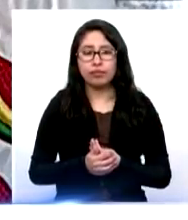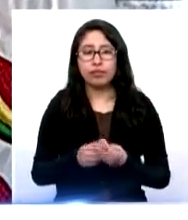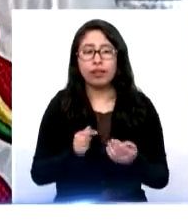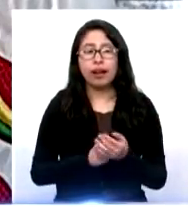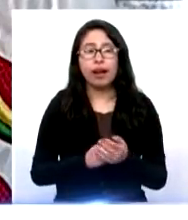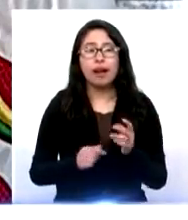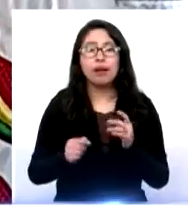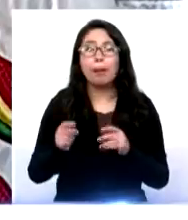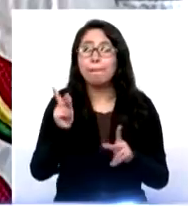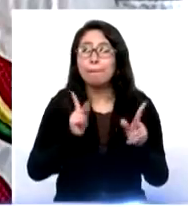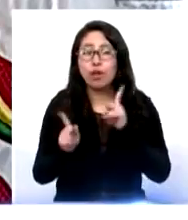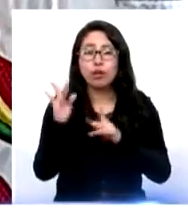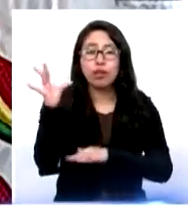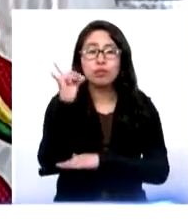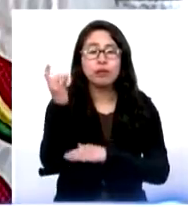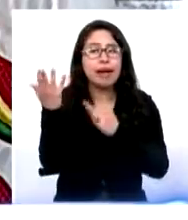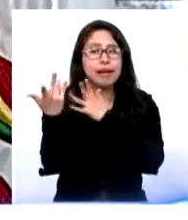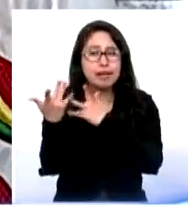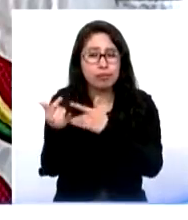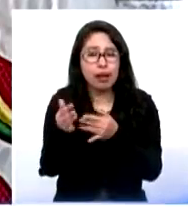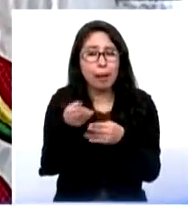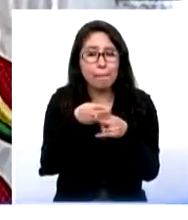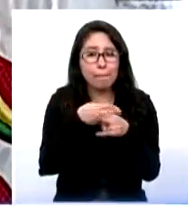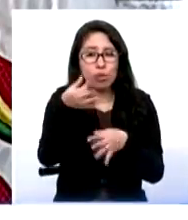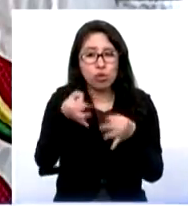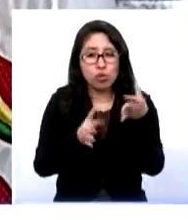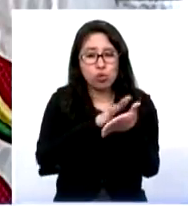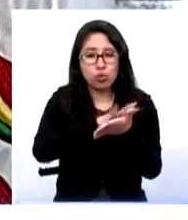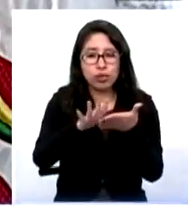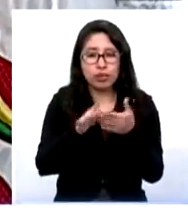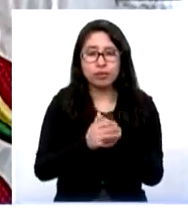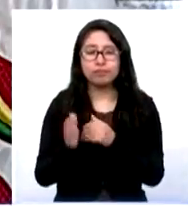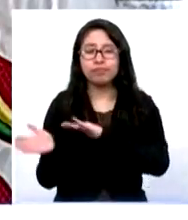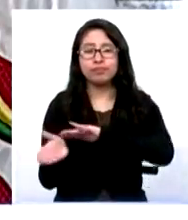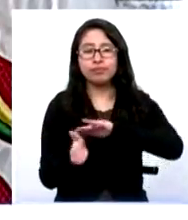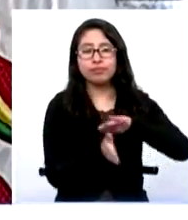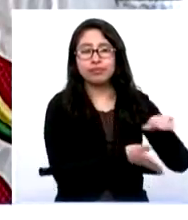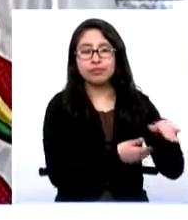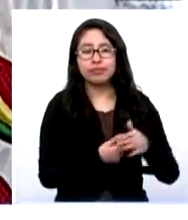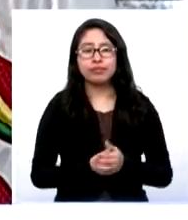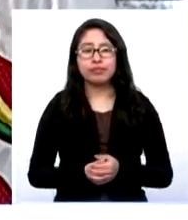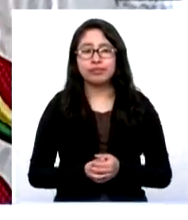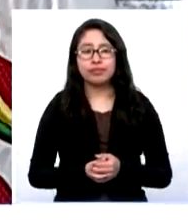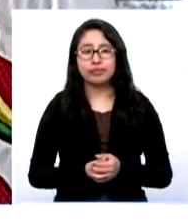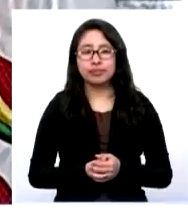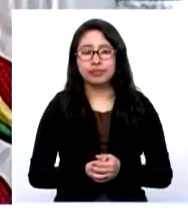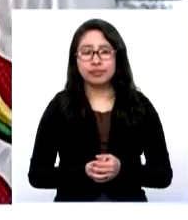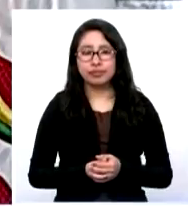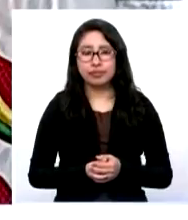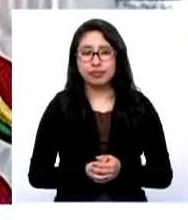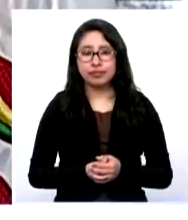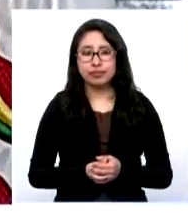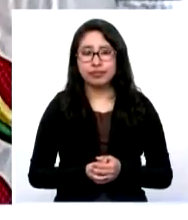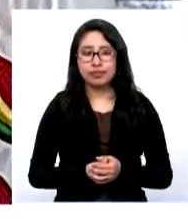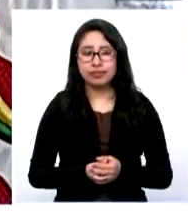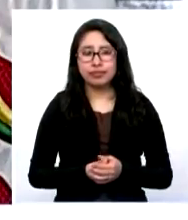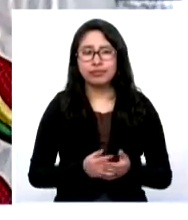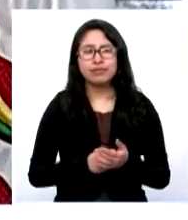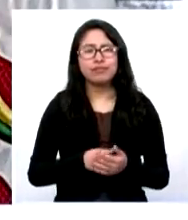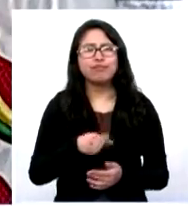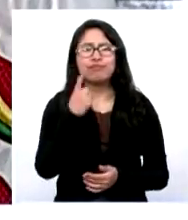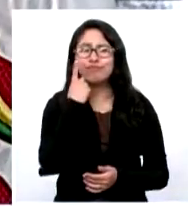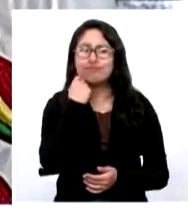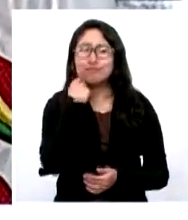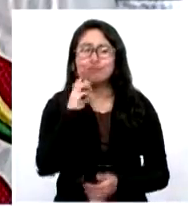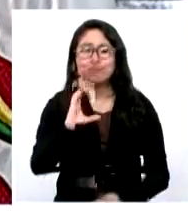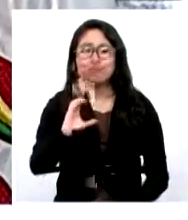bolivianos esperamos que algún momento se haga justicia. Ministro, buenas tardes. Vilma Catari del Sistema RTP. Hace unos instantes